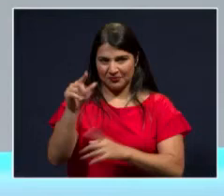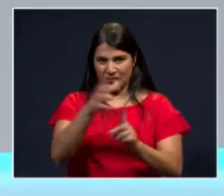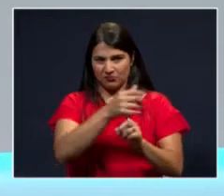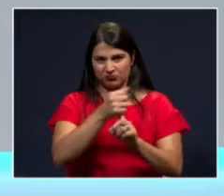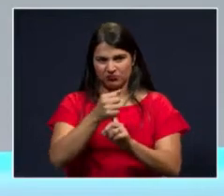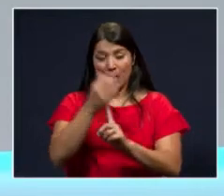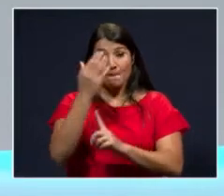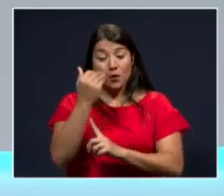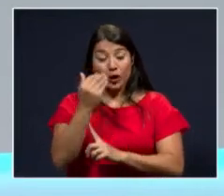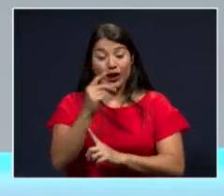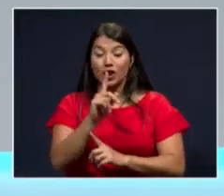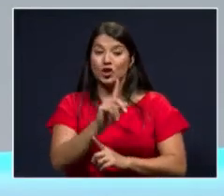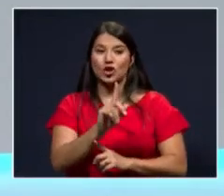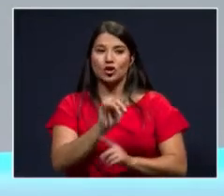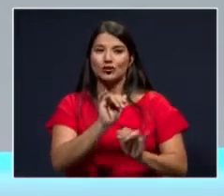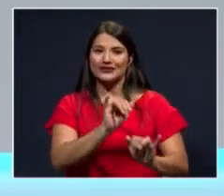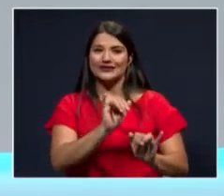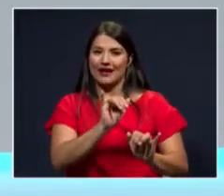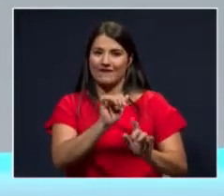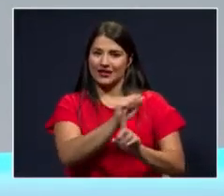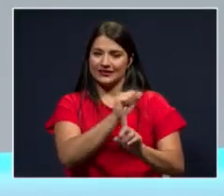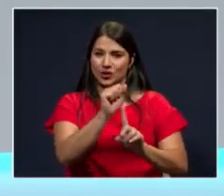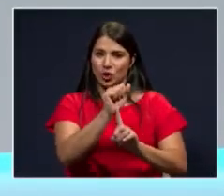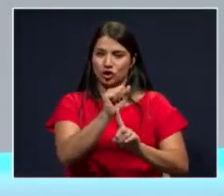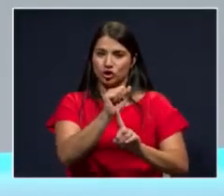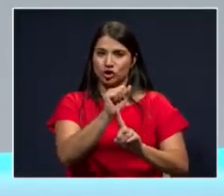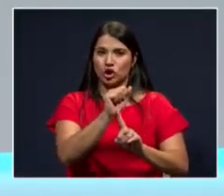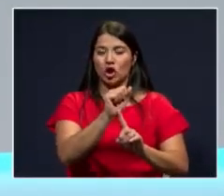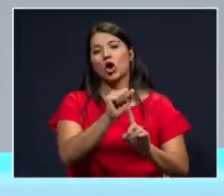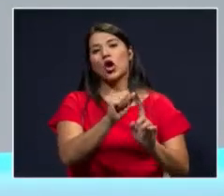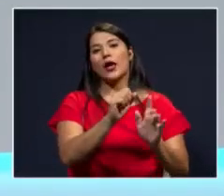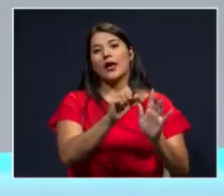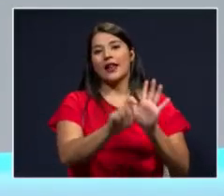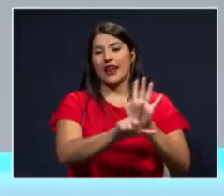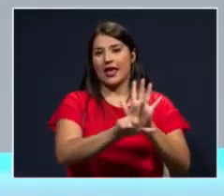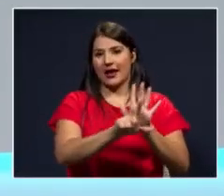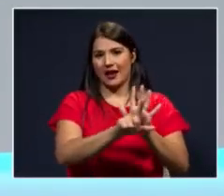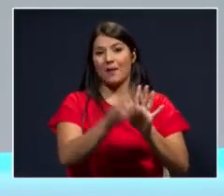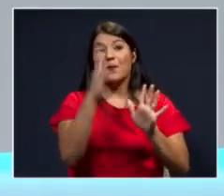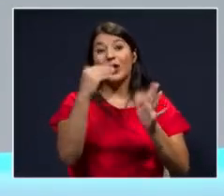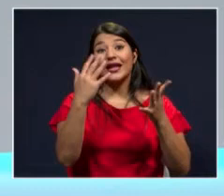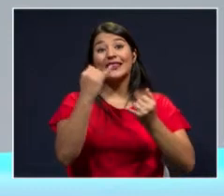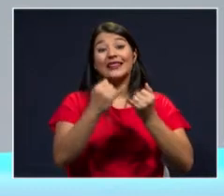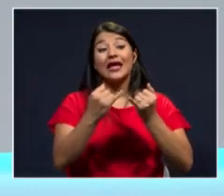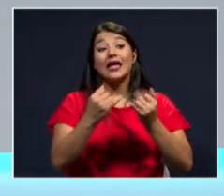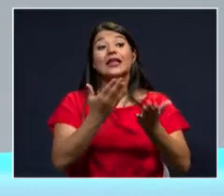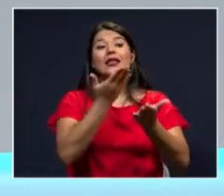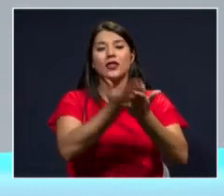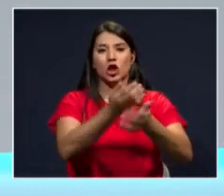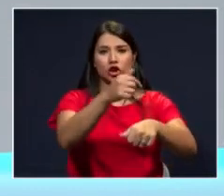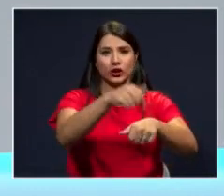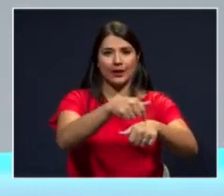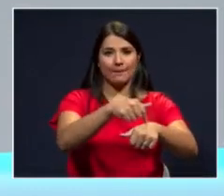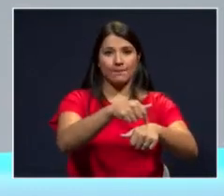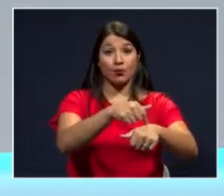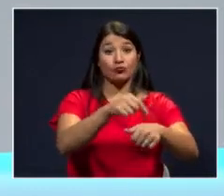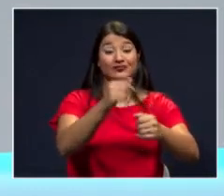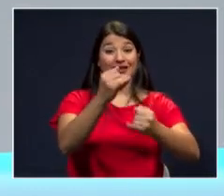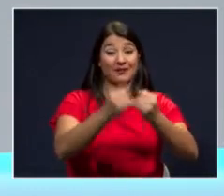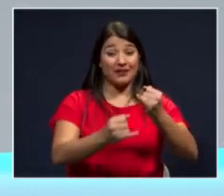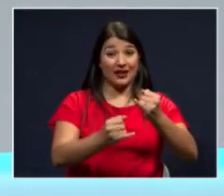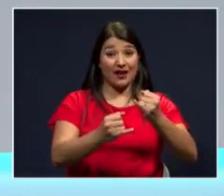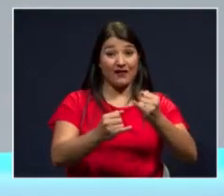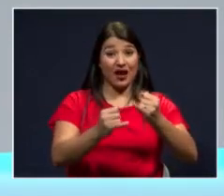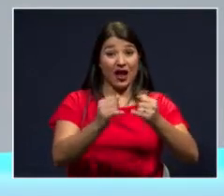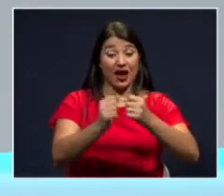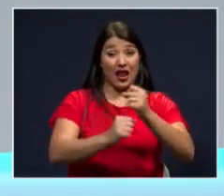encontrarse en situación migratoria irregular. Ella le pide ayuda a la embajada de nuestro país en Israel para que le otorguen un abogado, pues no cuenta con